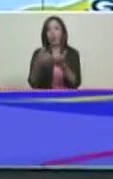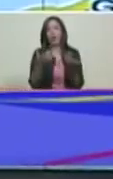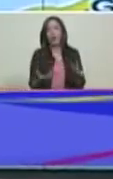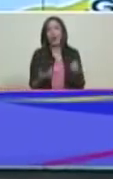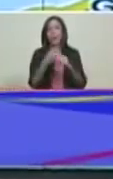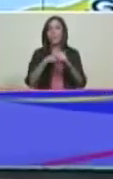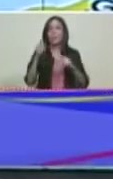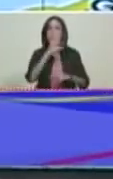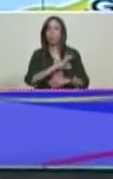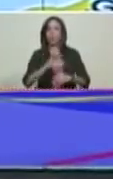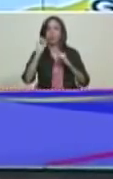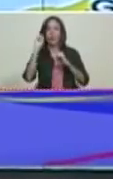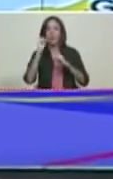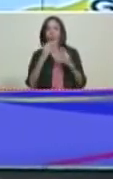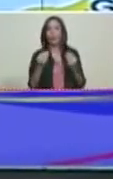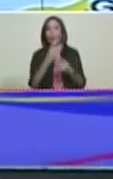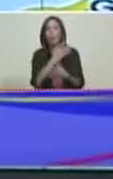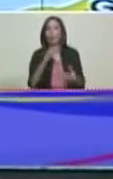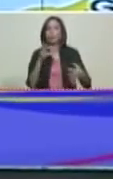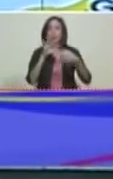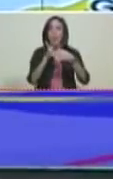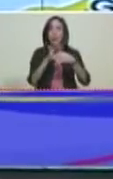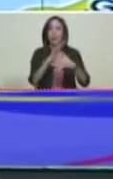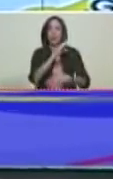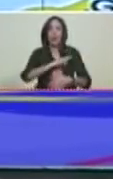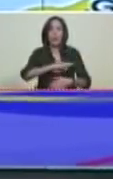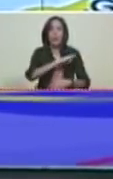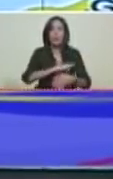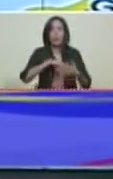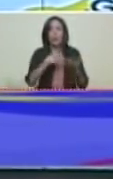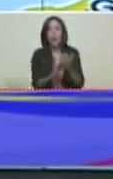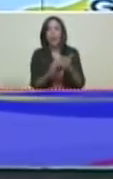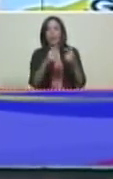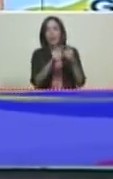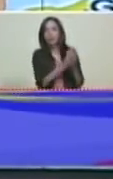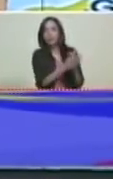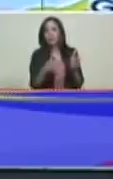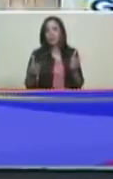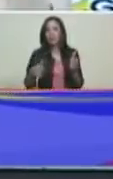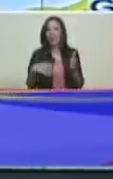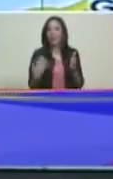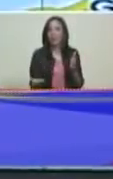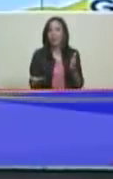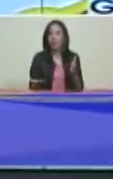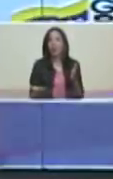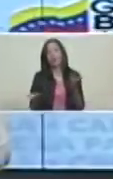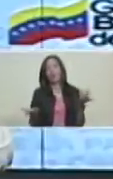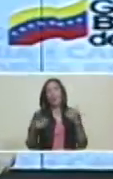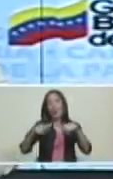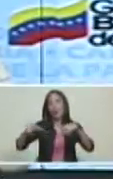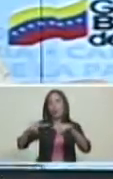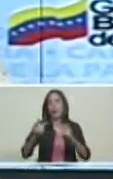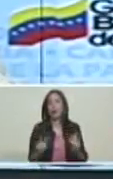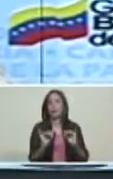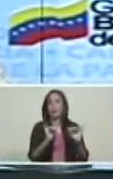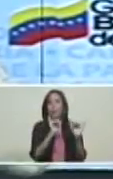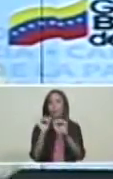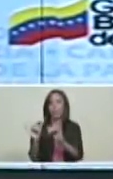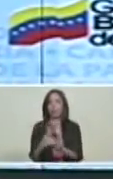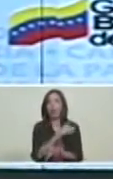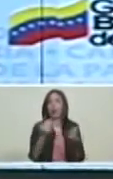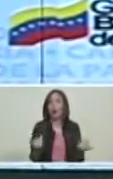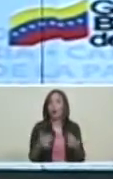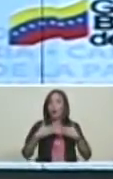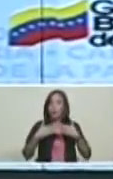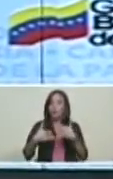el socialismo se construye desde las misiones socialistas en el territorio. Así que a partir de